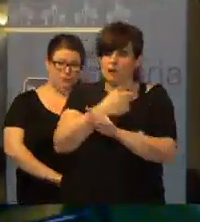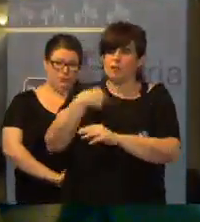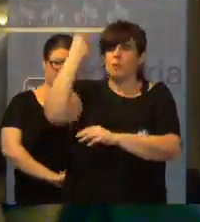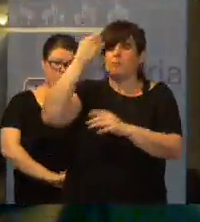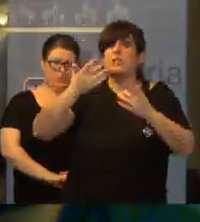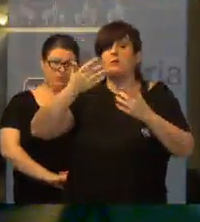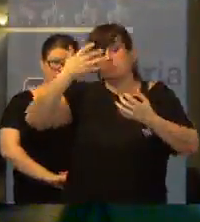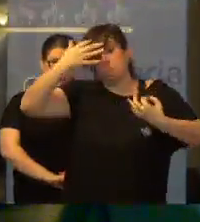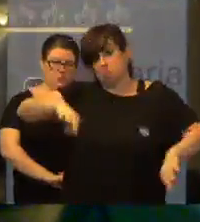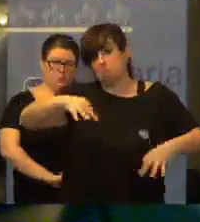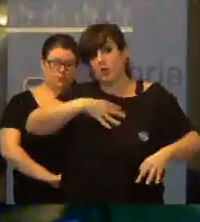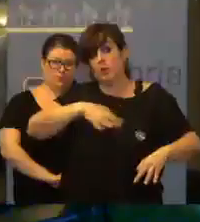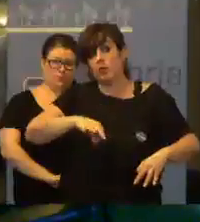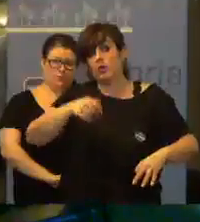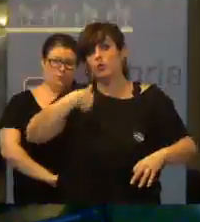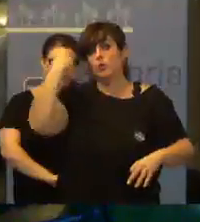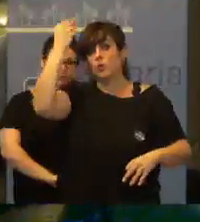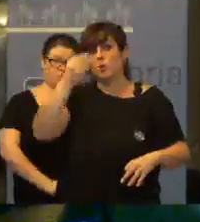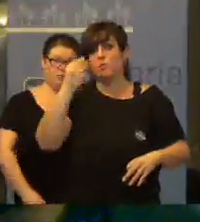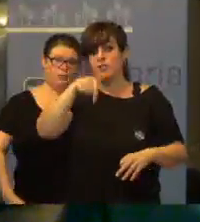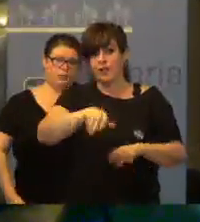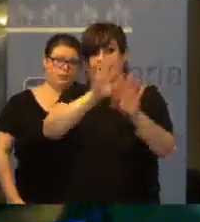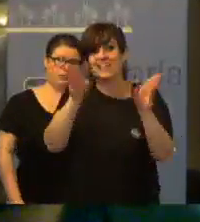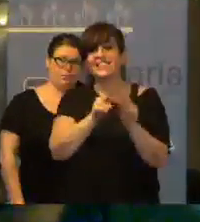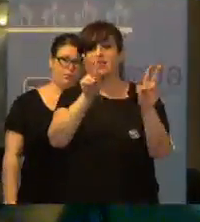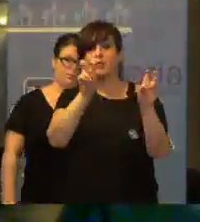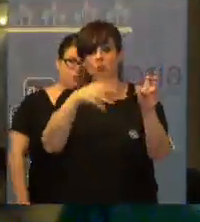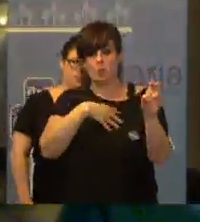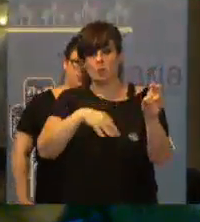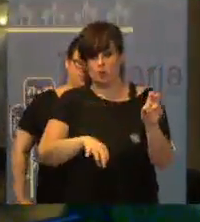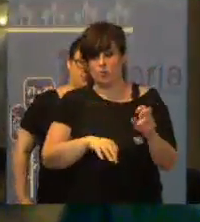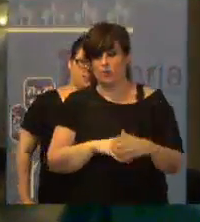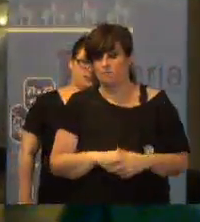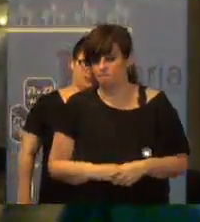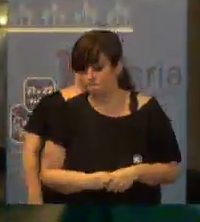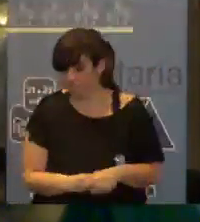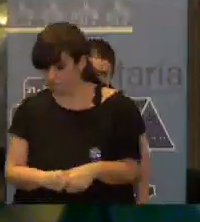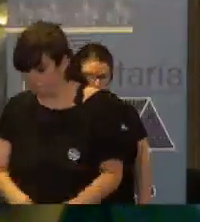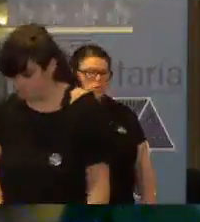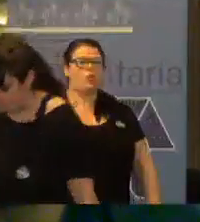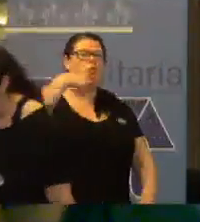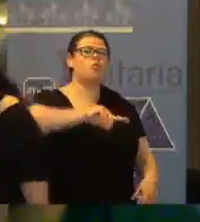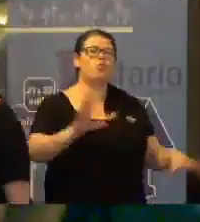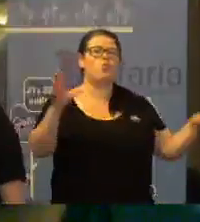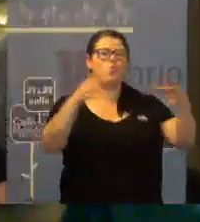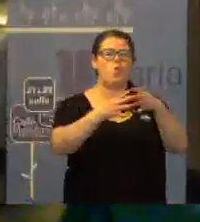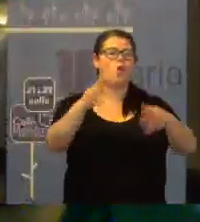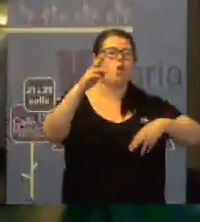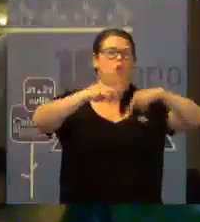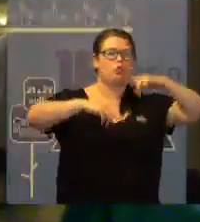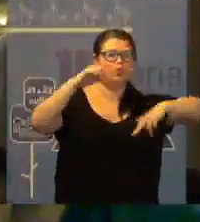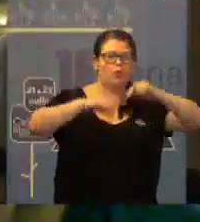por a miña parte, que era posible facer unha síntesis nova, donde os motores auxiliares e entre todos fóramos